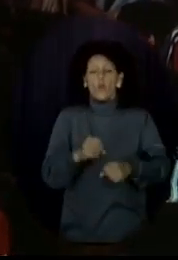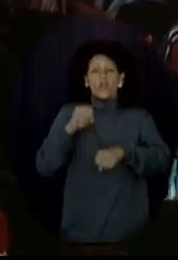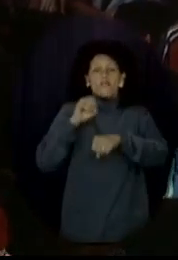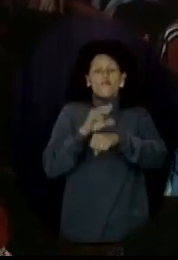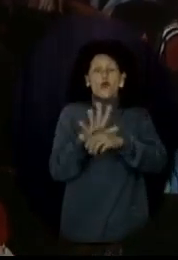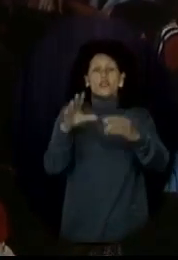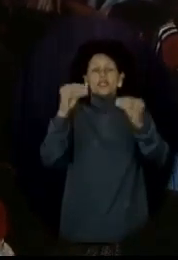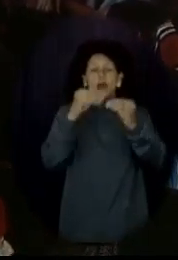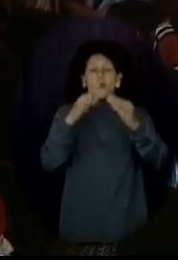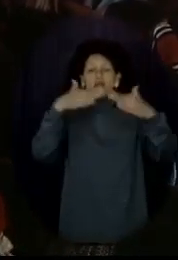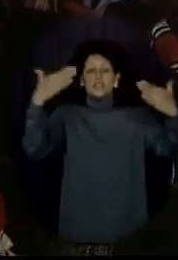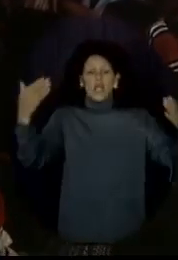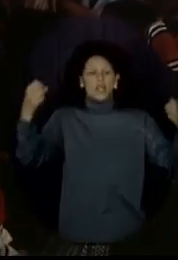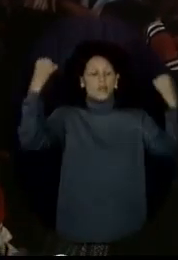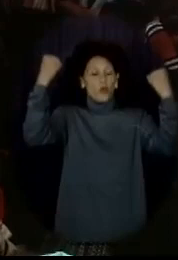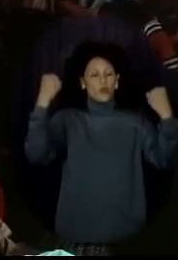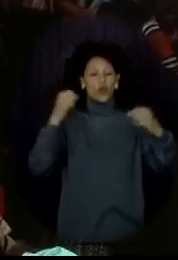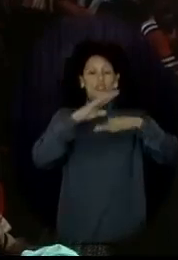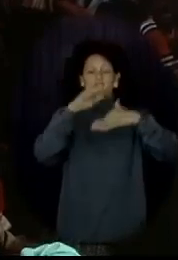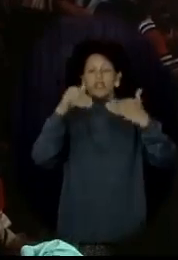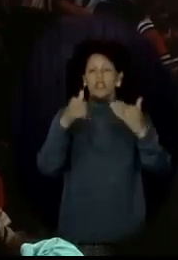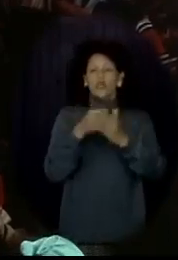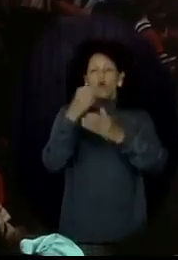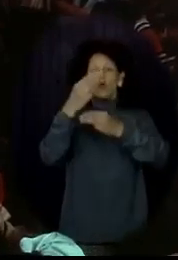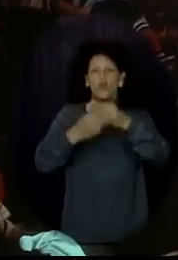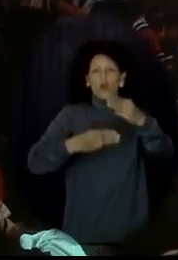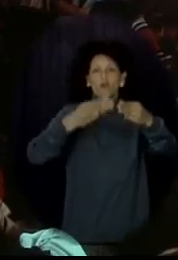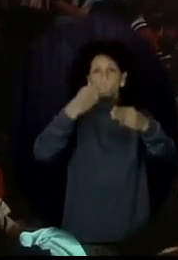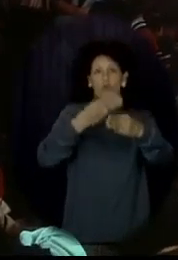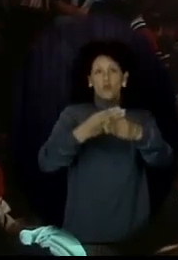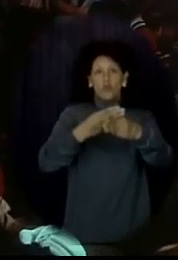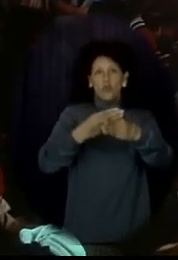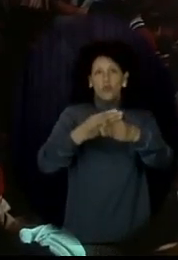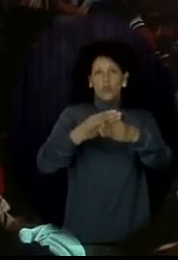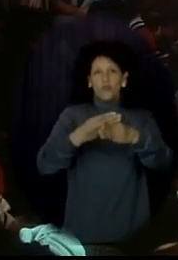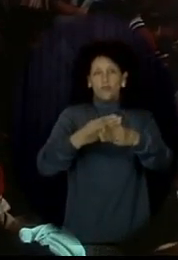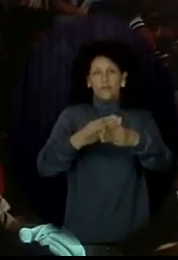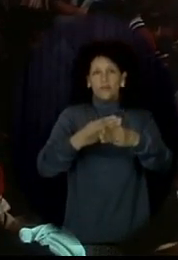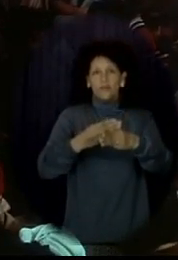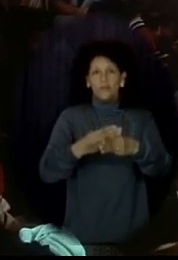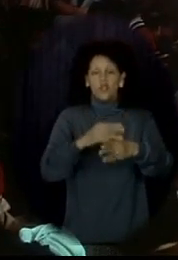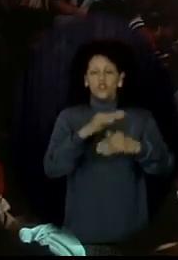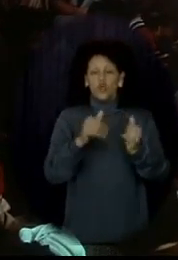influencia más grande y poderosa de todo el mundo.